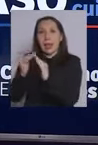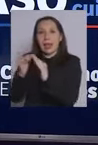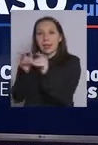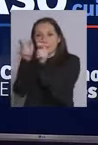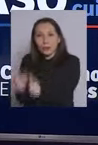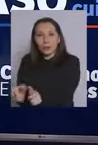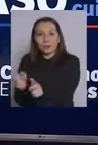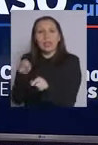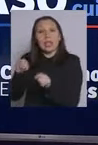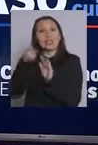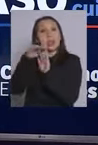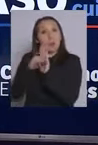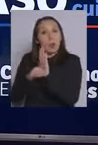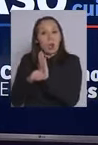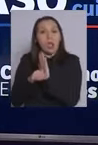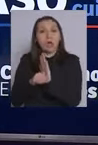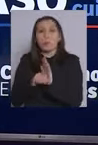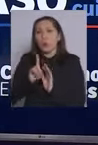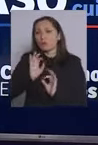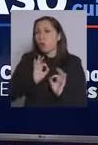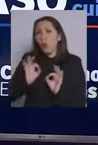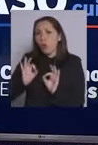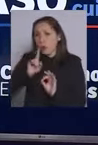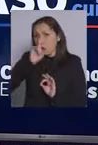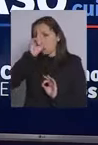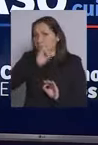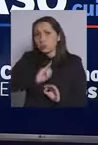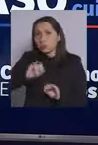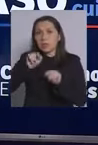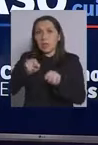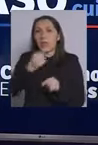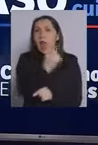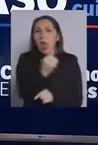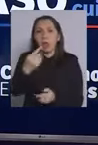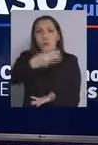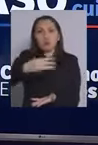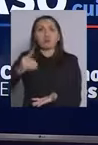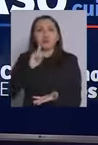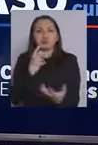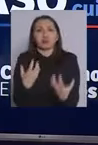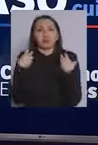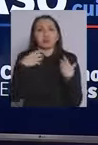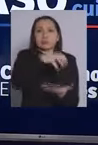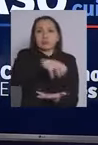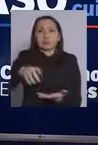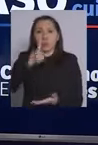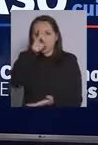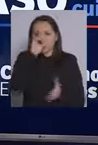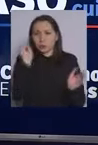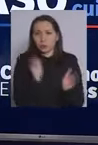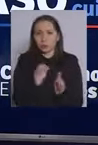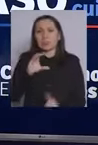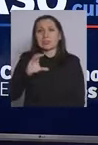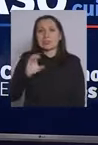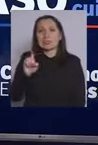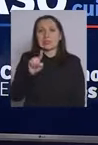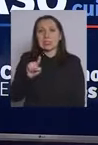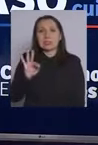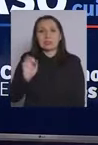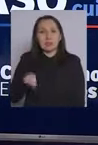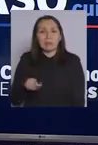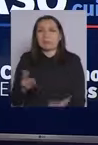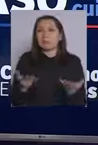un programa que está normalmente en cada uno de los municipios del país, en cada uno de los consultorios de los CEFAM. ¿Y